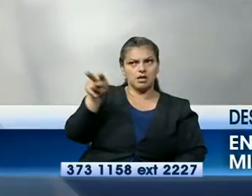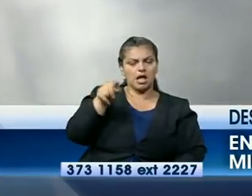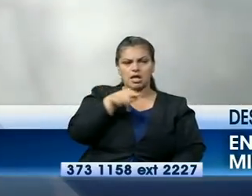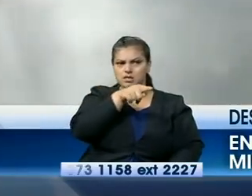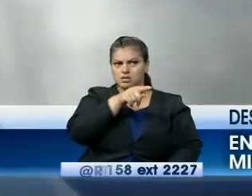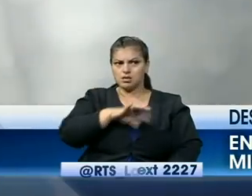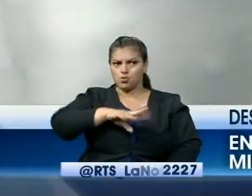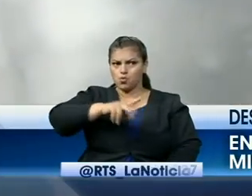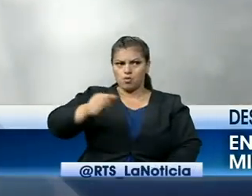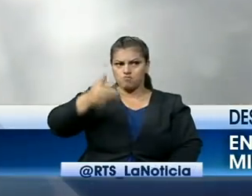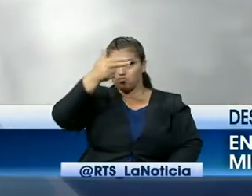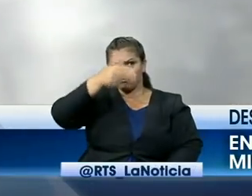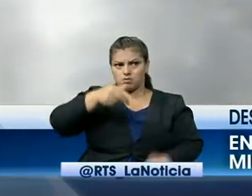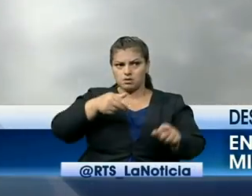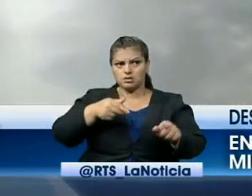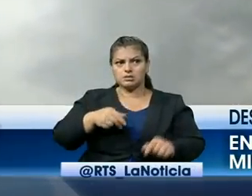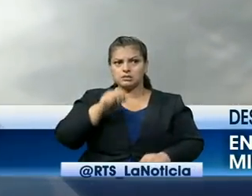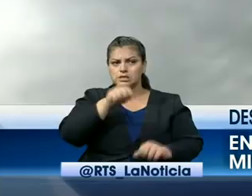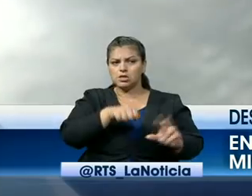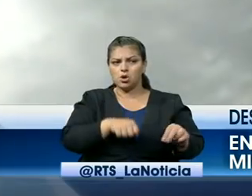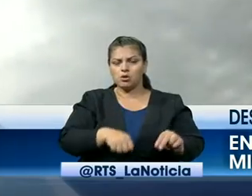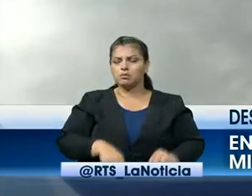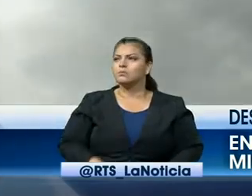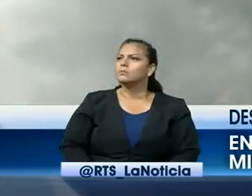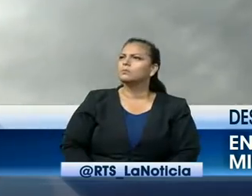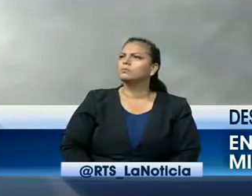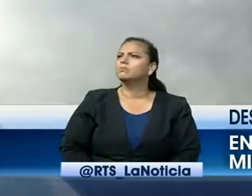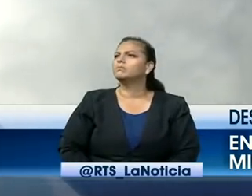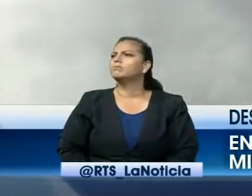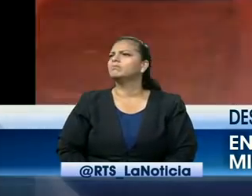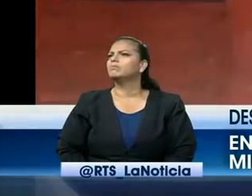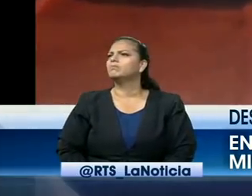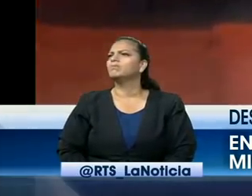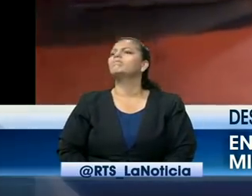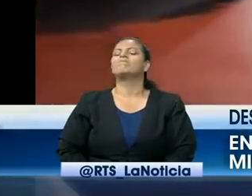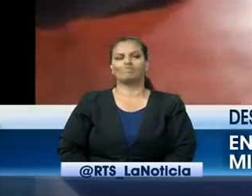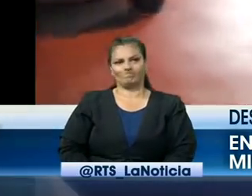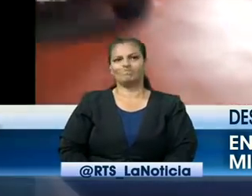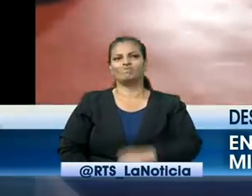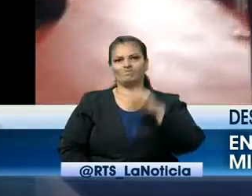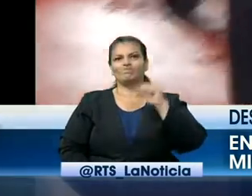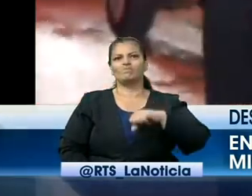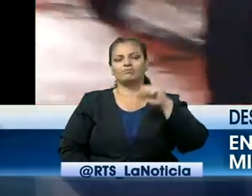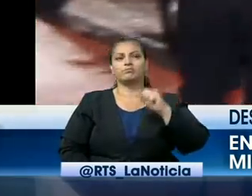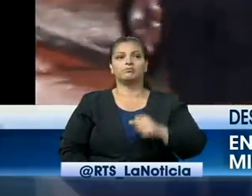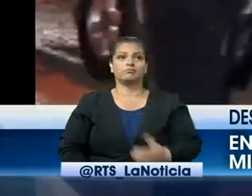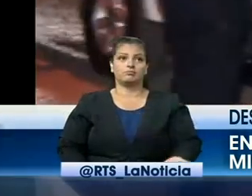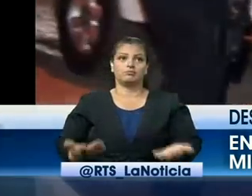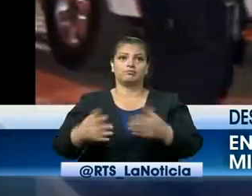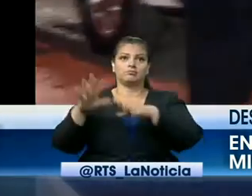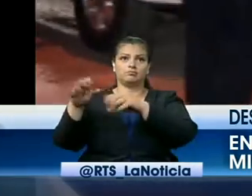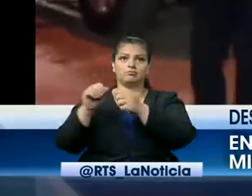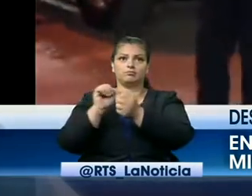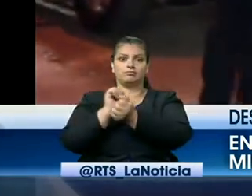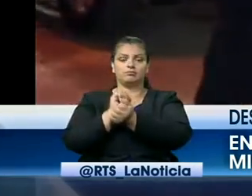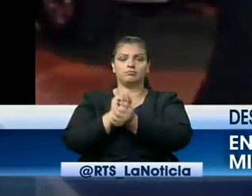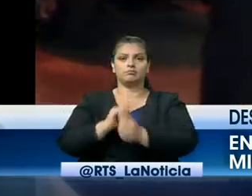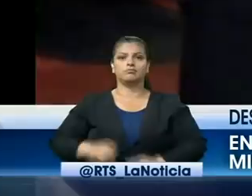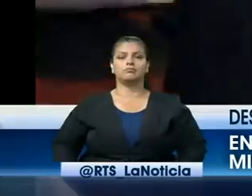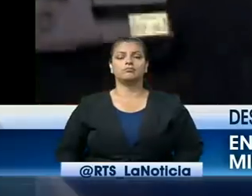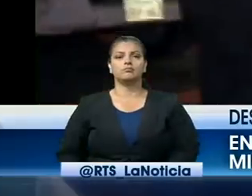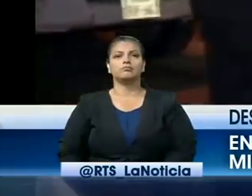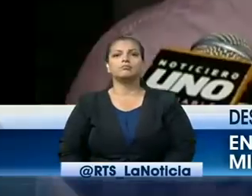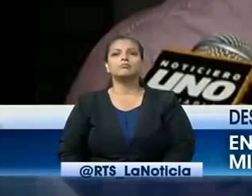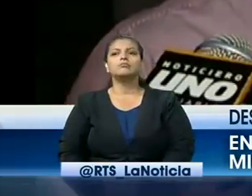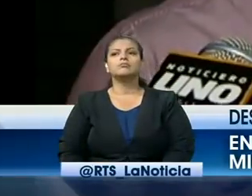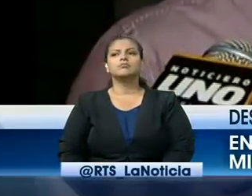oficina de próximas murgas eso es información donde podría indicar en este momento es muy prematuro establecer el que en efecto existe